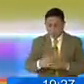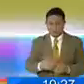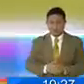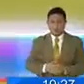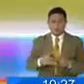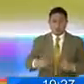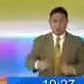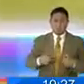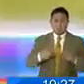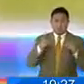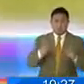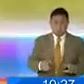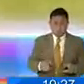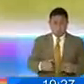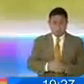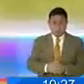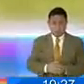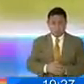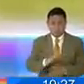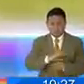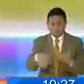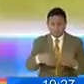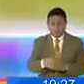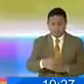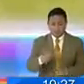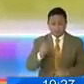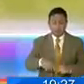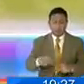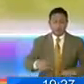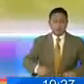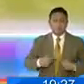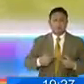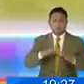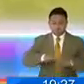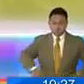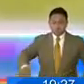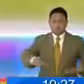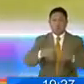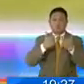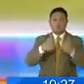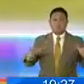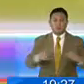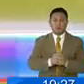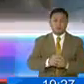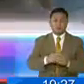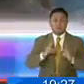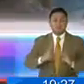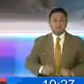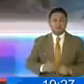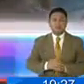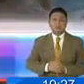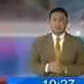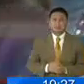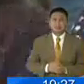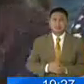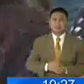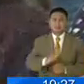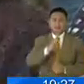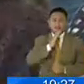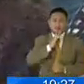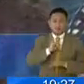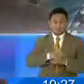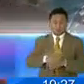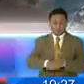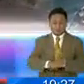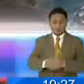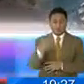vida humana, nos quitan vivir en un espacio libre, en un espacio sano. Contaminación del agua, la